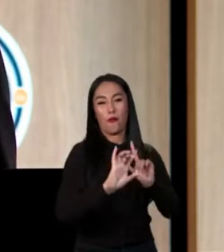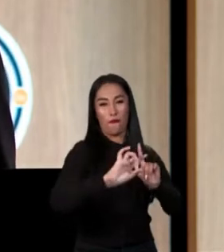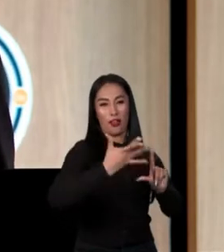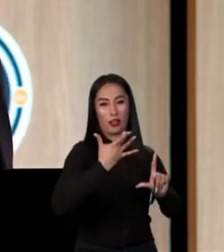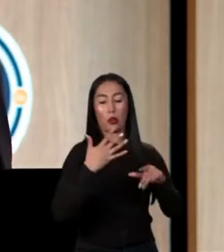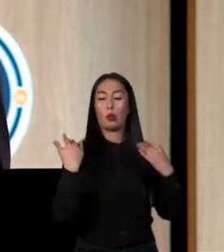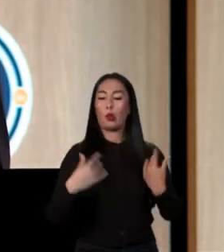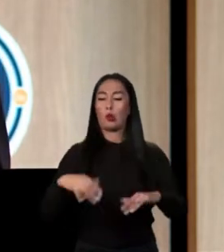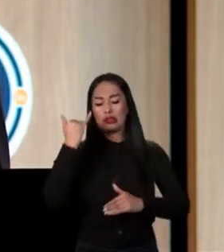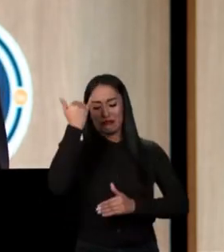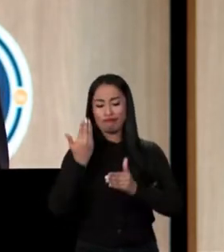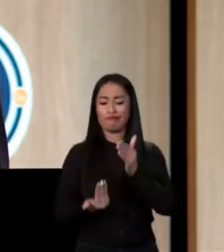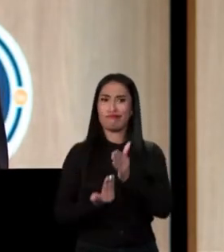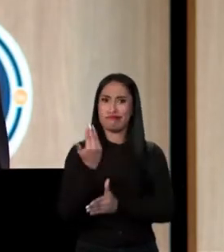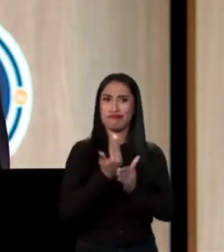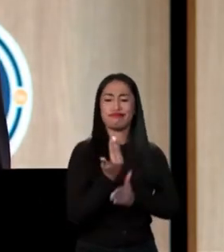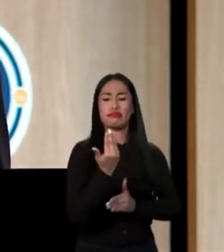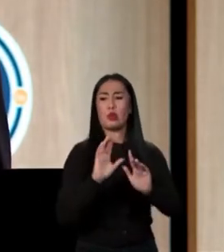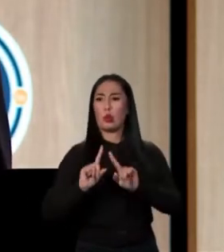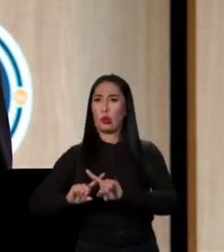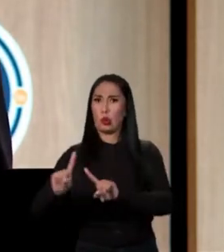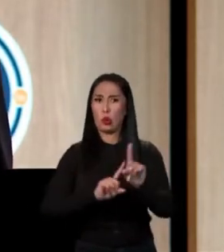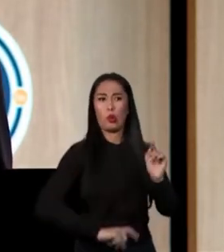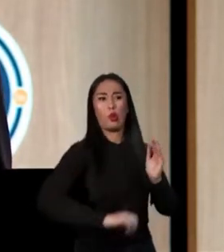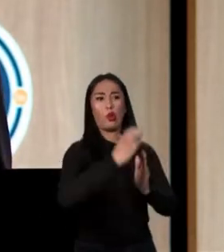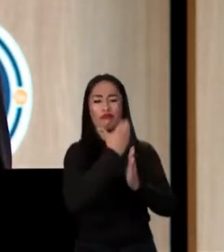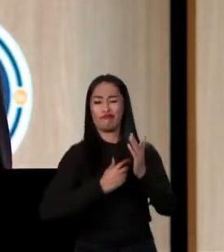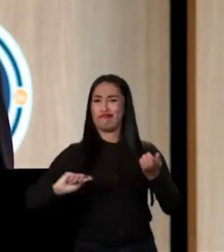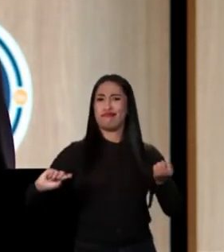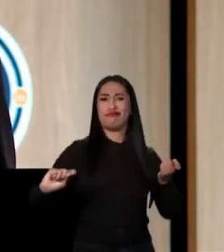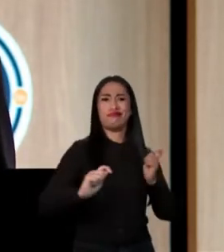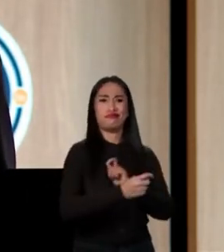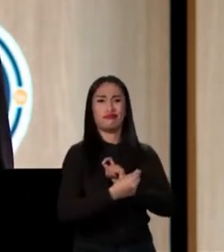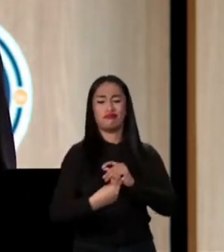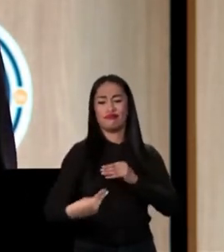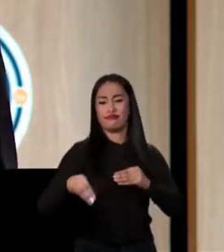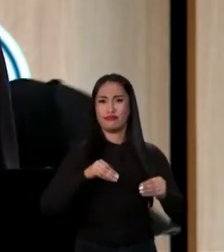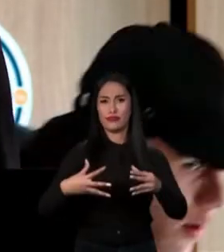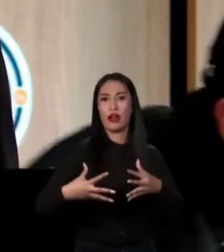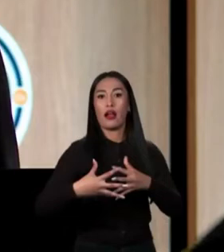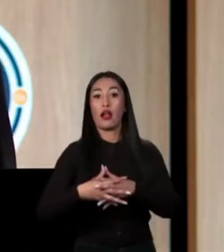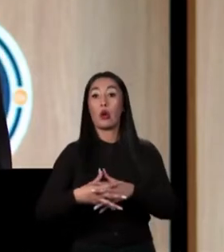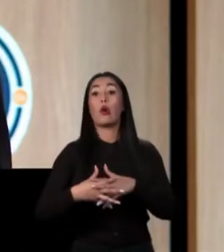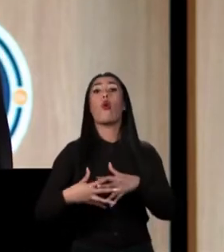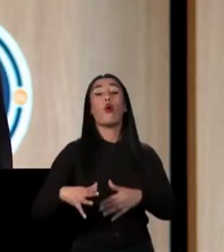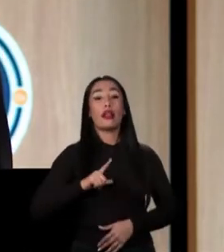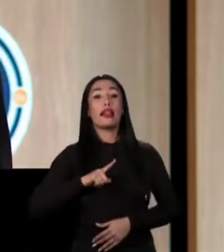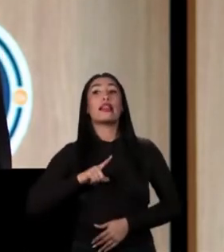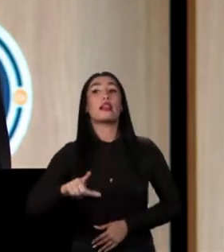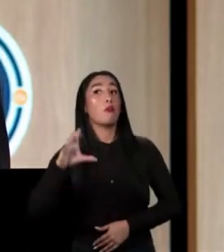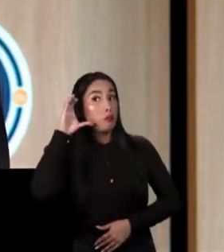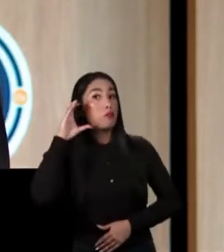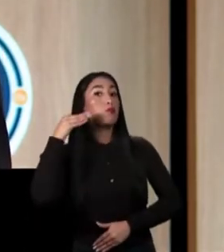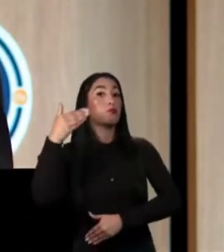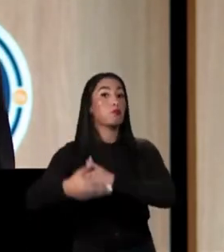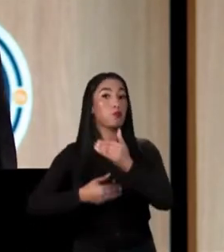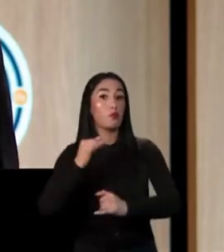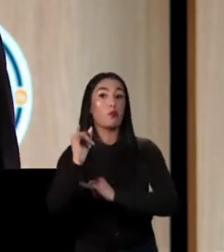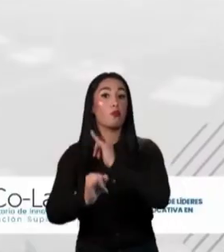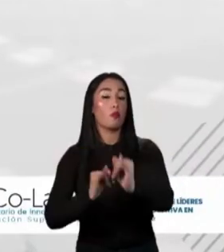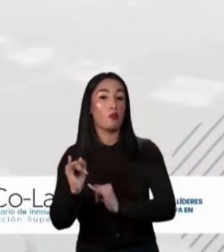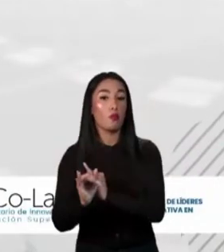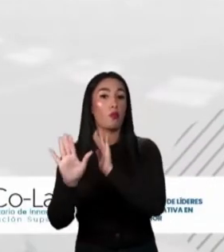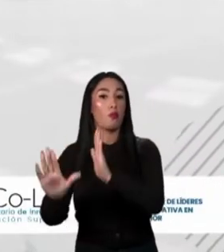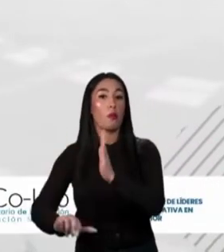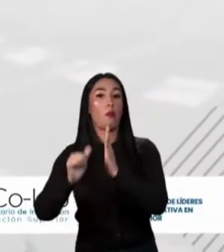educativa y curricular para mejorar el proceso de aprendizaje es una institución líder en procesos de internacionalización de sus